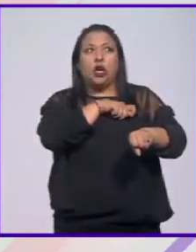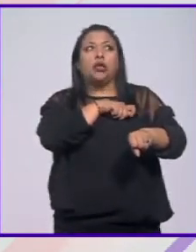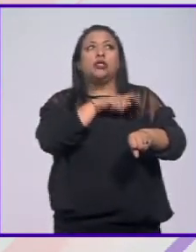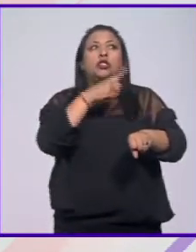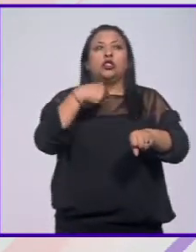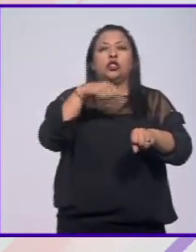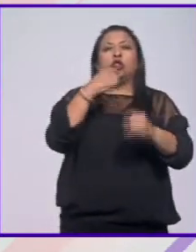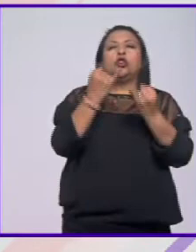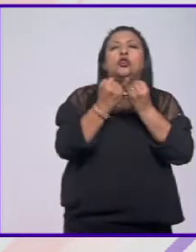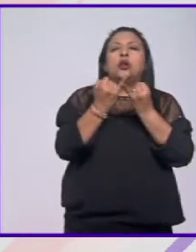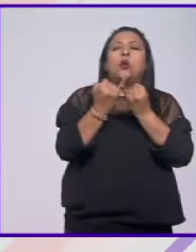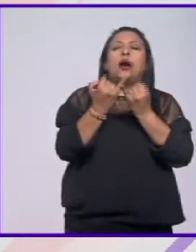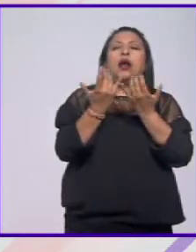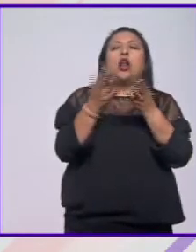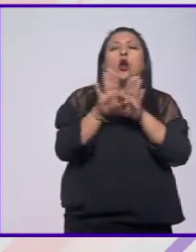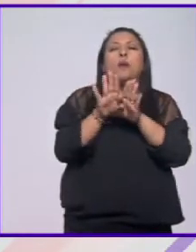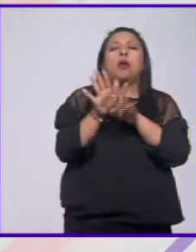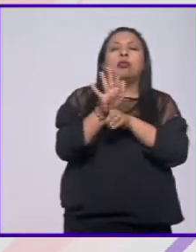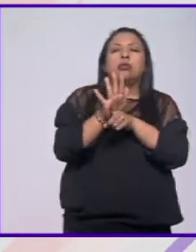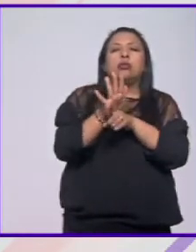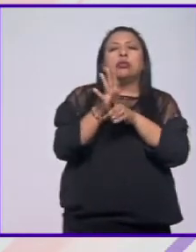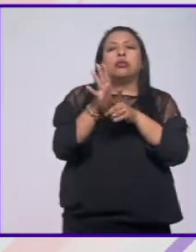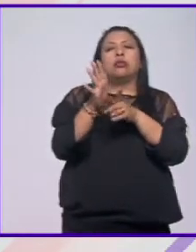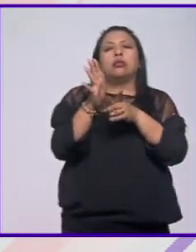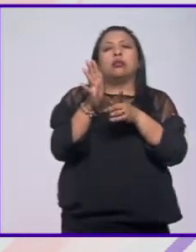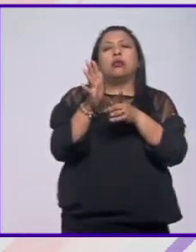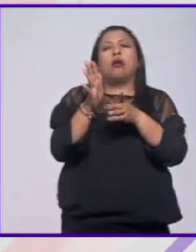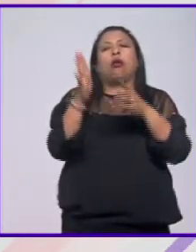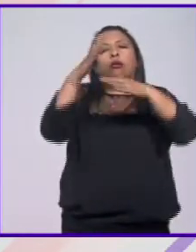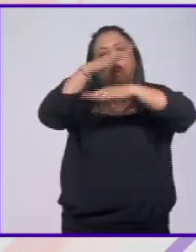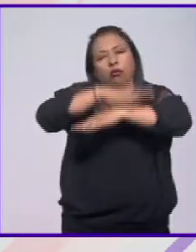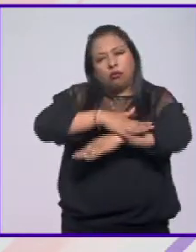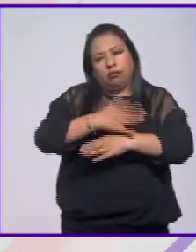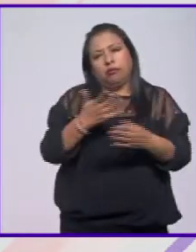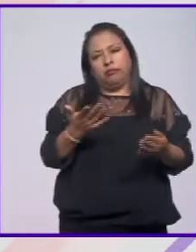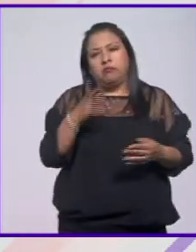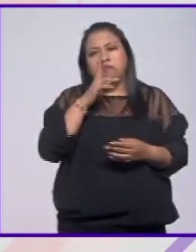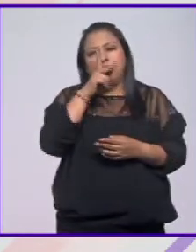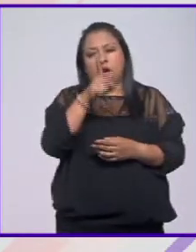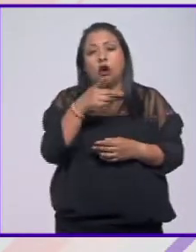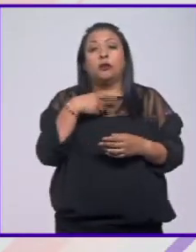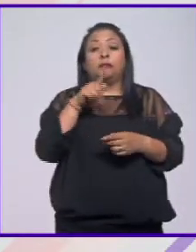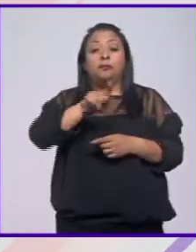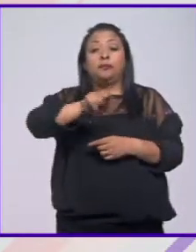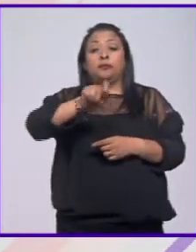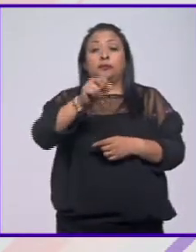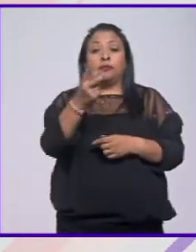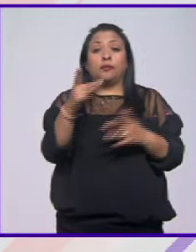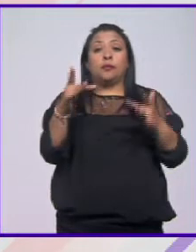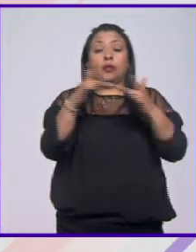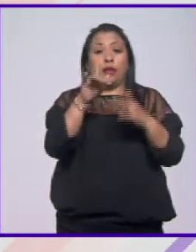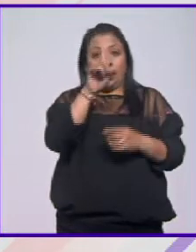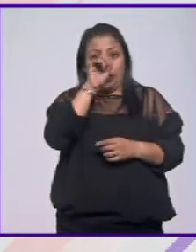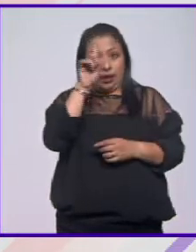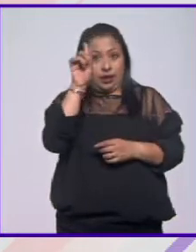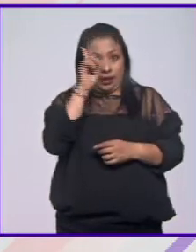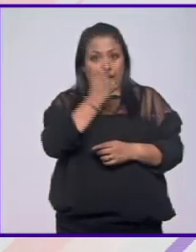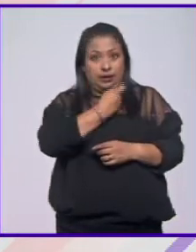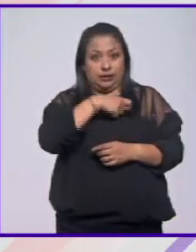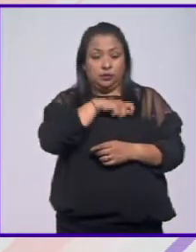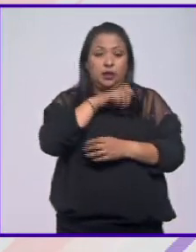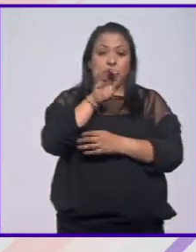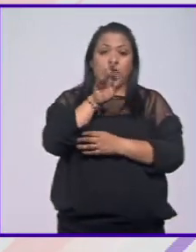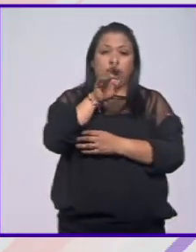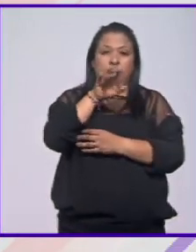conquistarnos, reconquistarnos, más bien reconciliarnos. Para Canal 22, desde Madrid, España, Francina